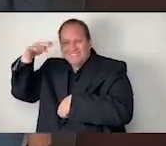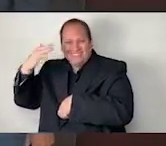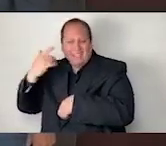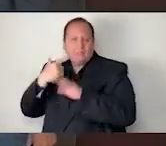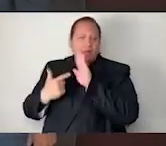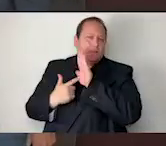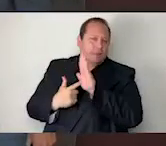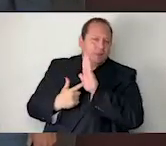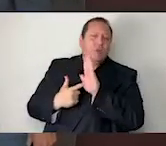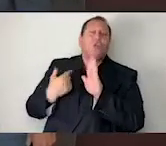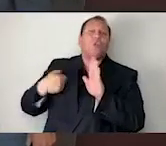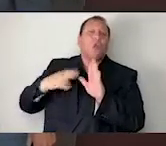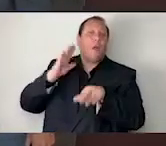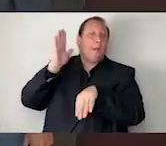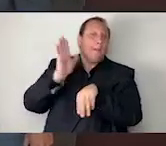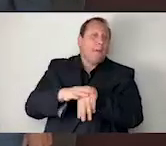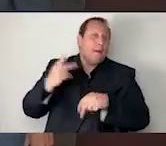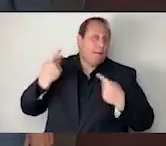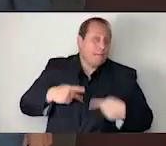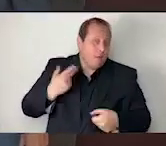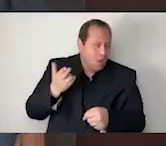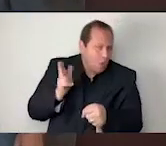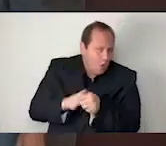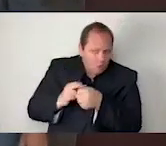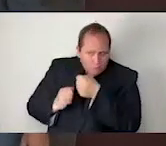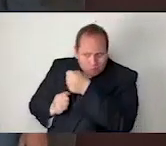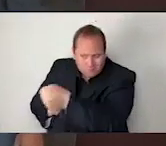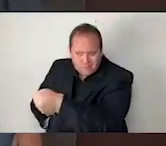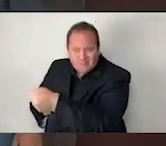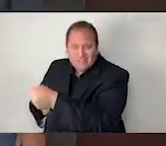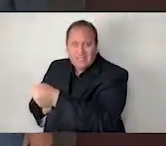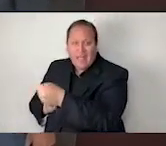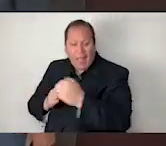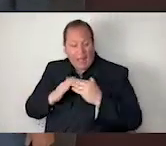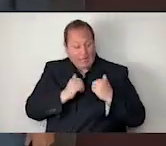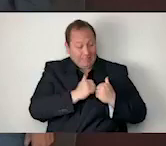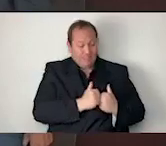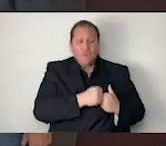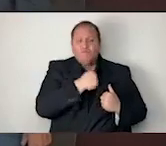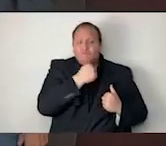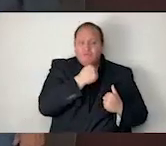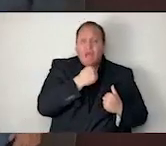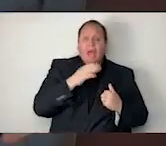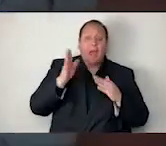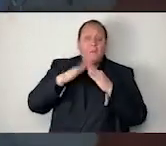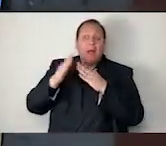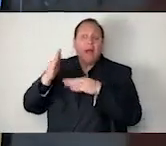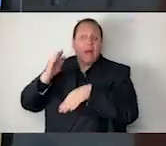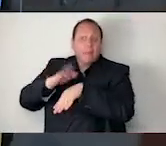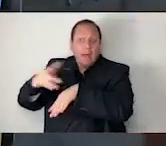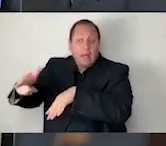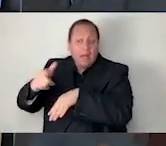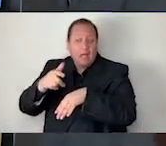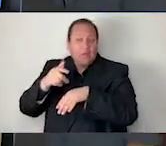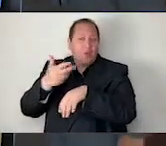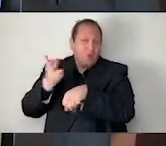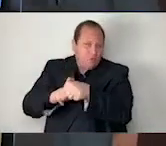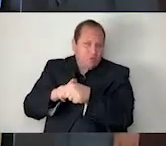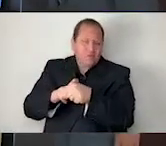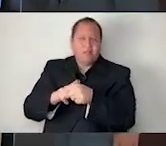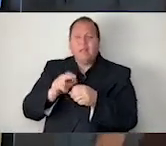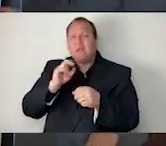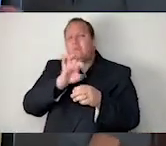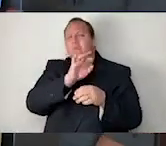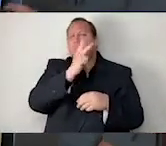grupos menores por ejemplo minuto grupo etario 25-29 la gran mayoría son ambulatorios y un pequeño porcentaje son hospitales pero esto tiene que ver con la